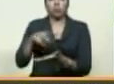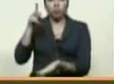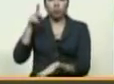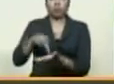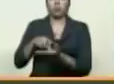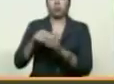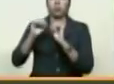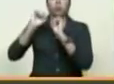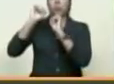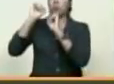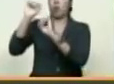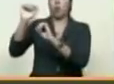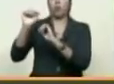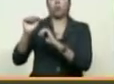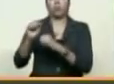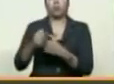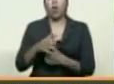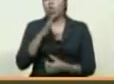con mucha convicción.